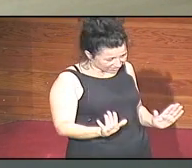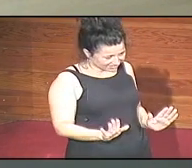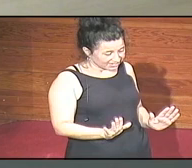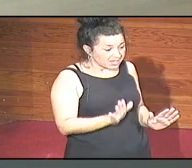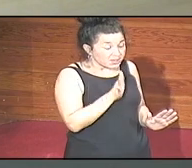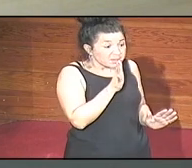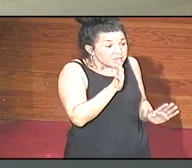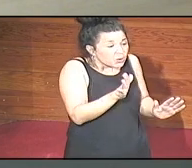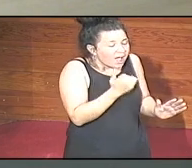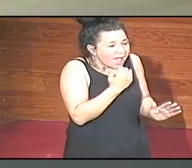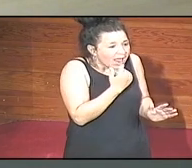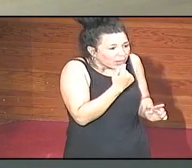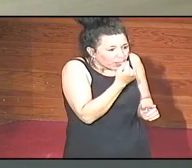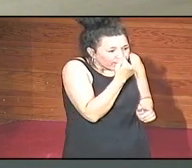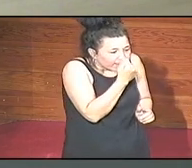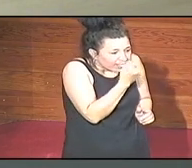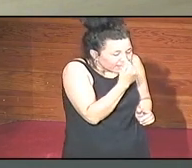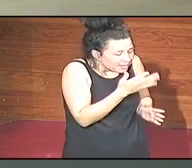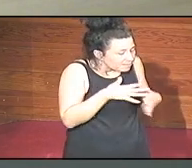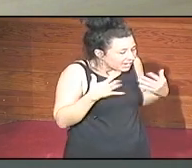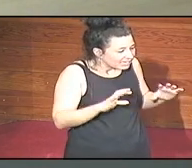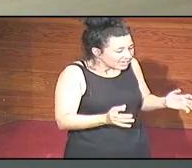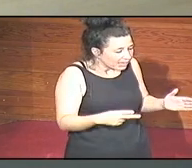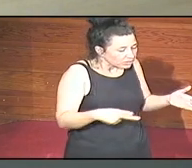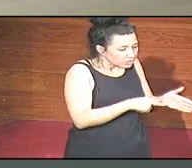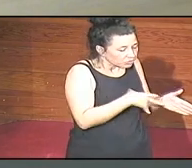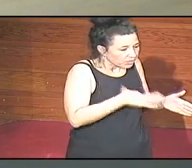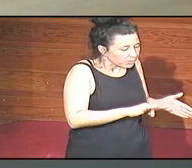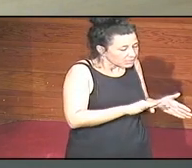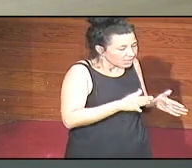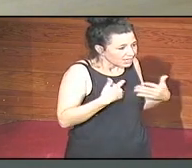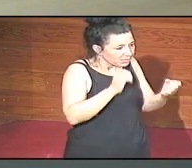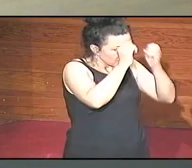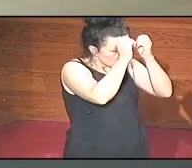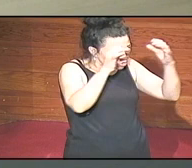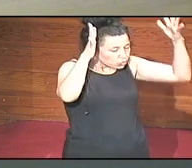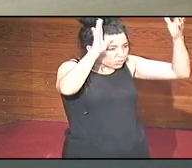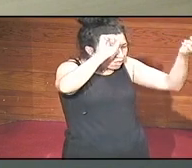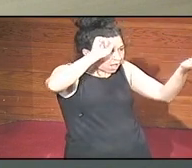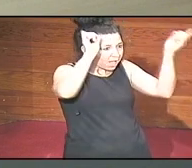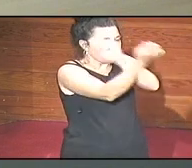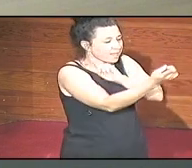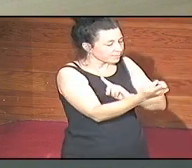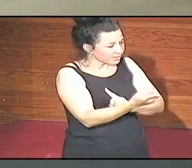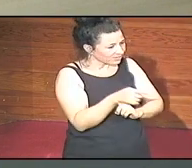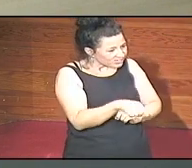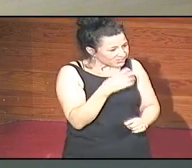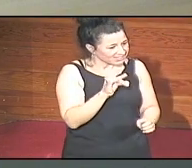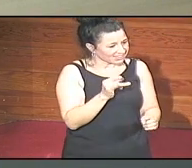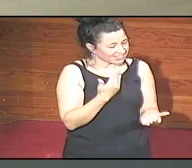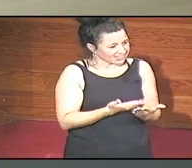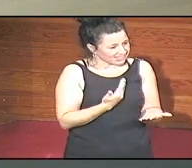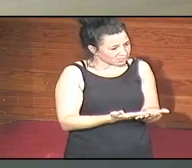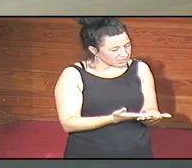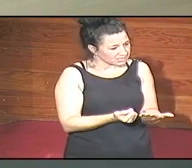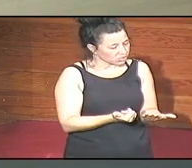como que de repente pueda enchufar una radio cambie los sueños si es importante así que muestra que los cambios que se están produciendo en el